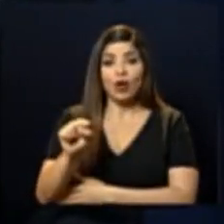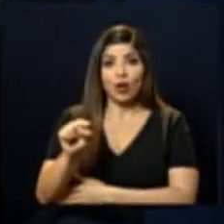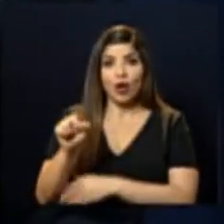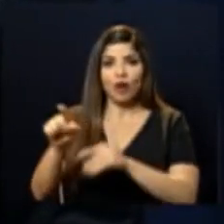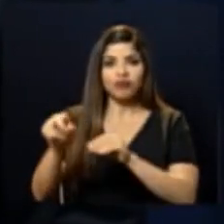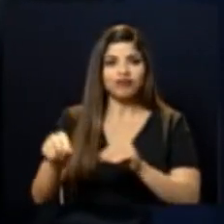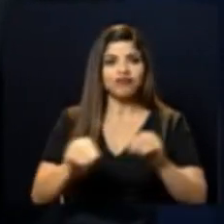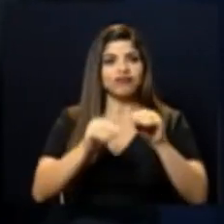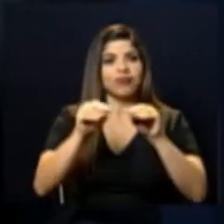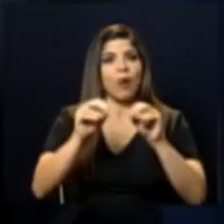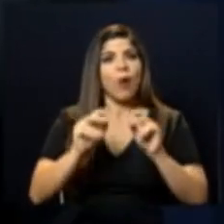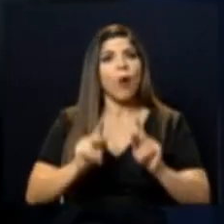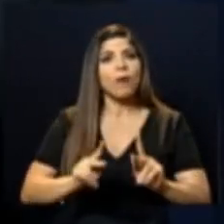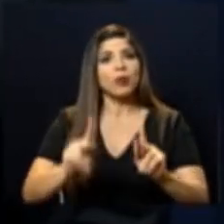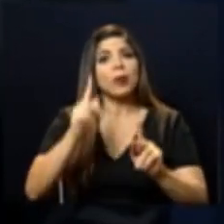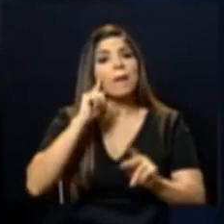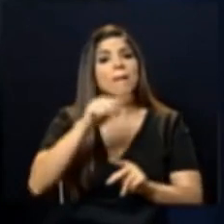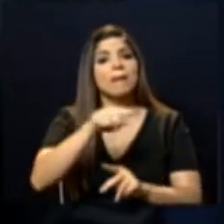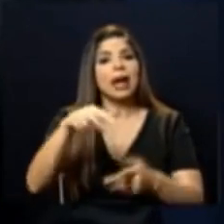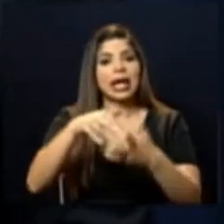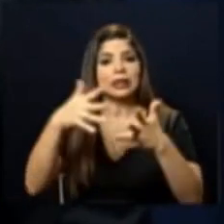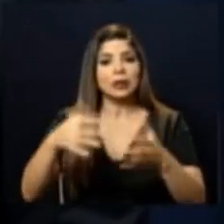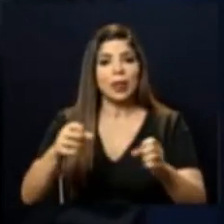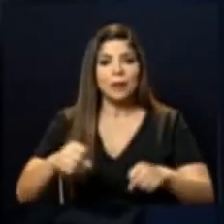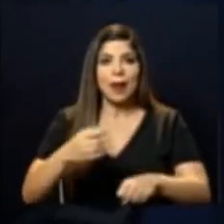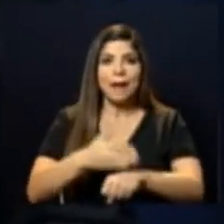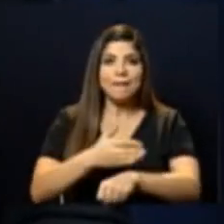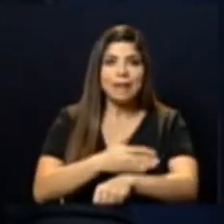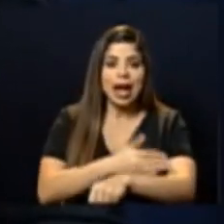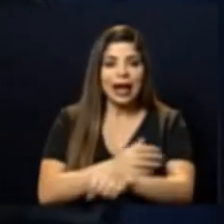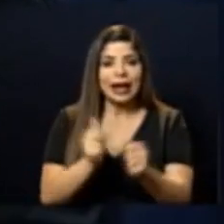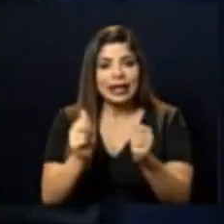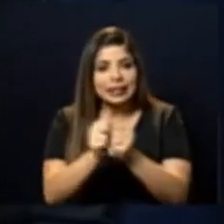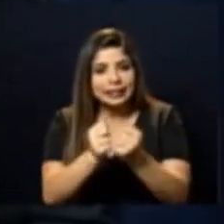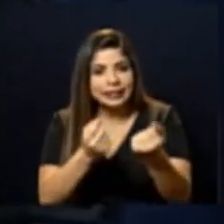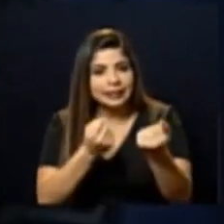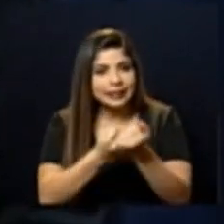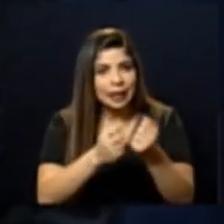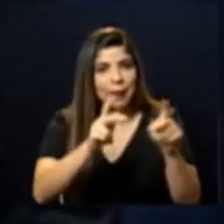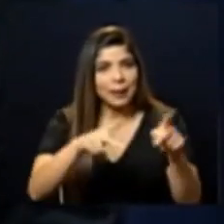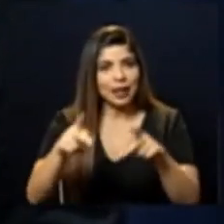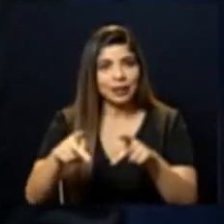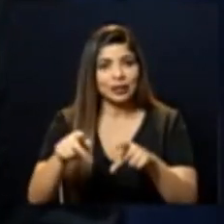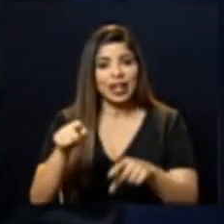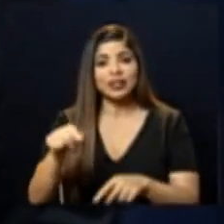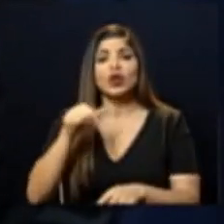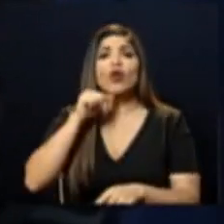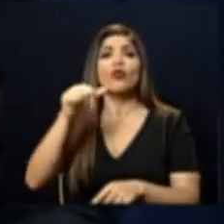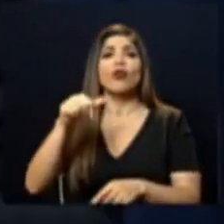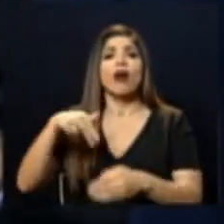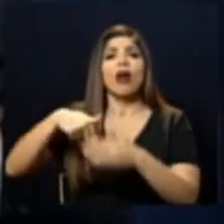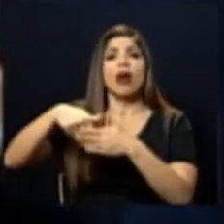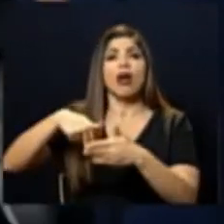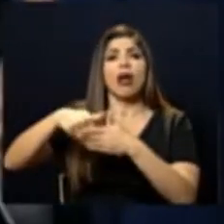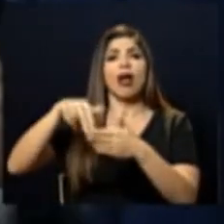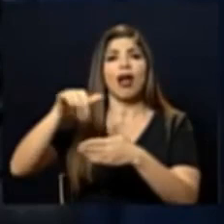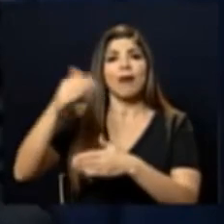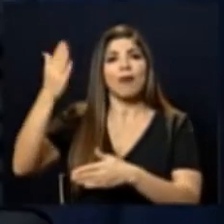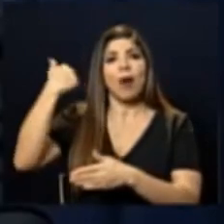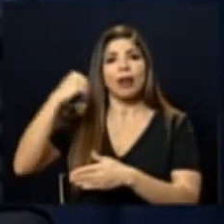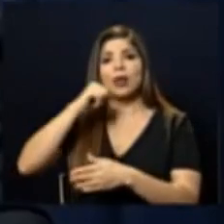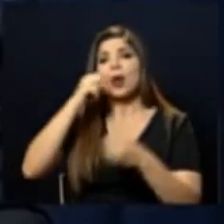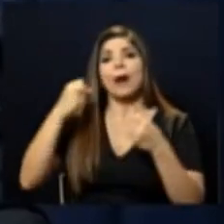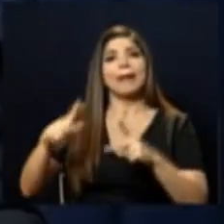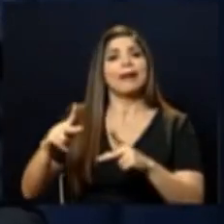convirtiéndolas en una oportunidad de mejora y acompañamiento para las personas y no en un cuello de botella para su